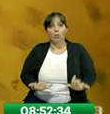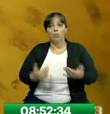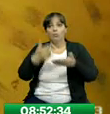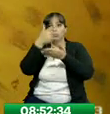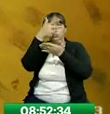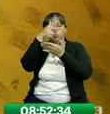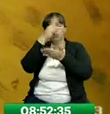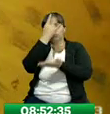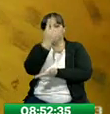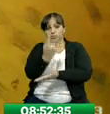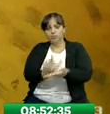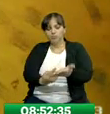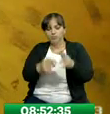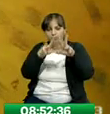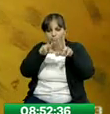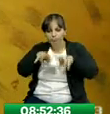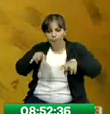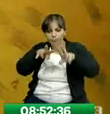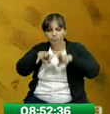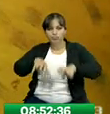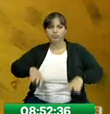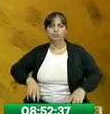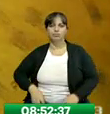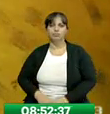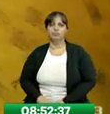ríos informó de camacho